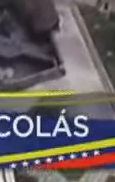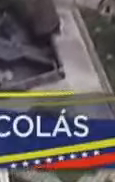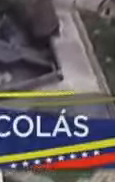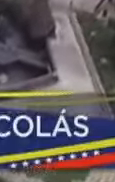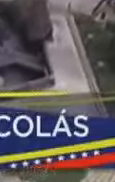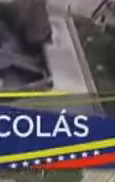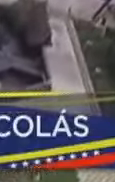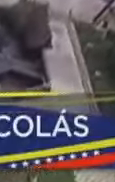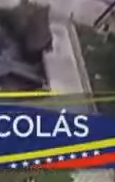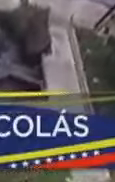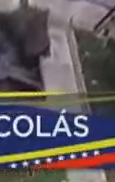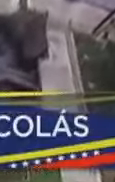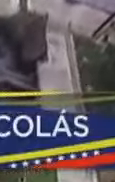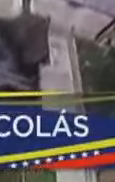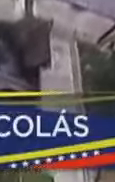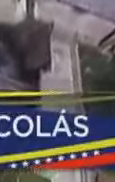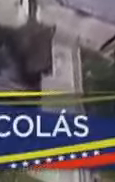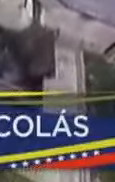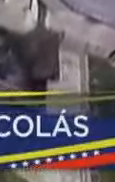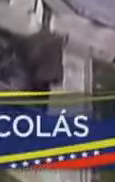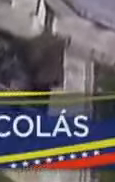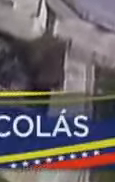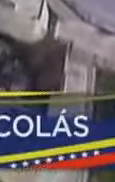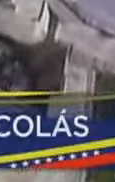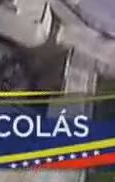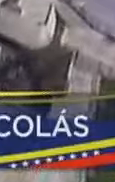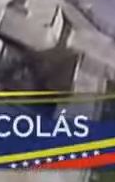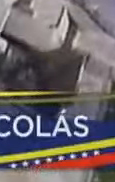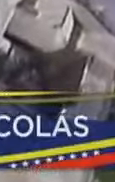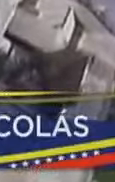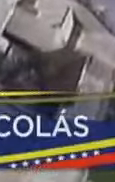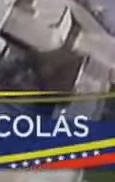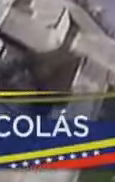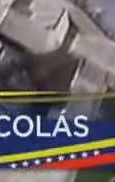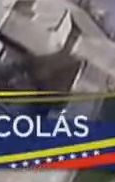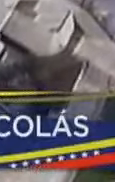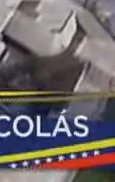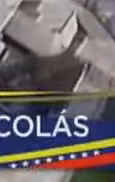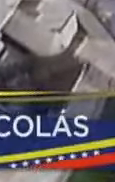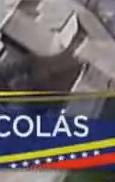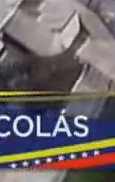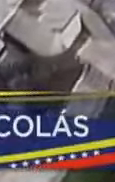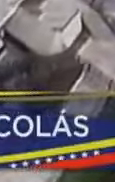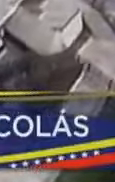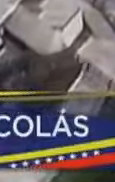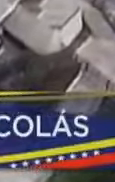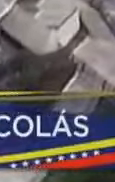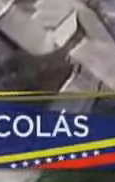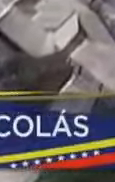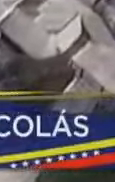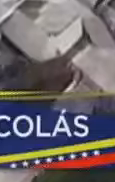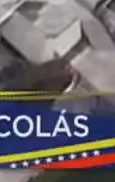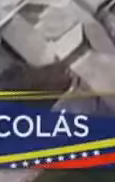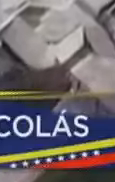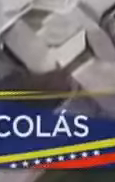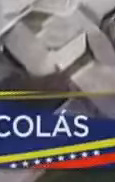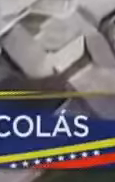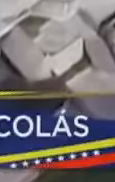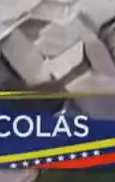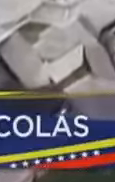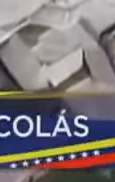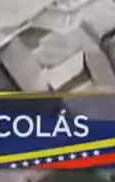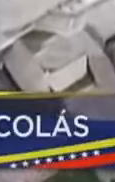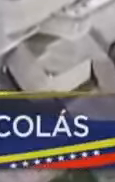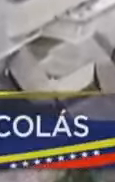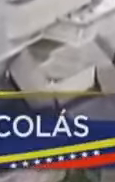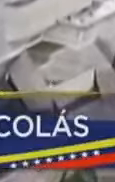reunido también pues más de 2.000 emprendedores, esos emprendimientos que en breves minutos van a compartir con el jefe de Estado, y ese apoyo que le ha dado también